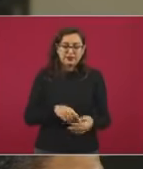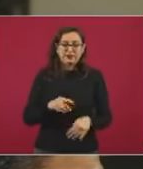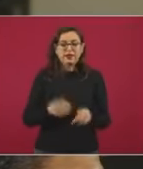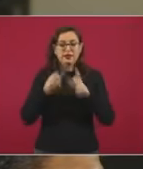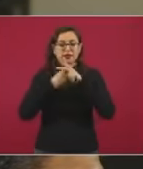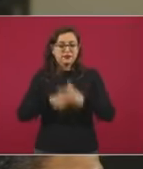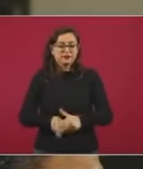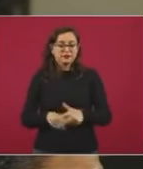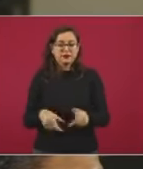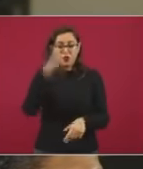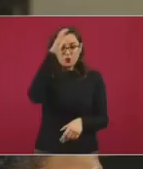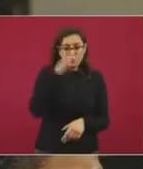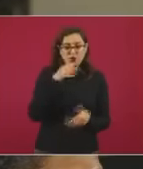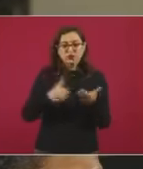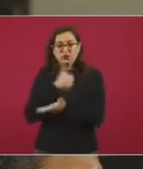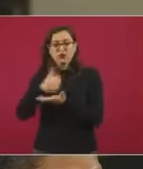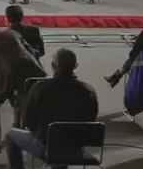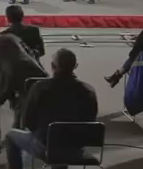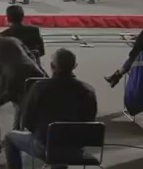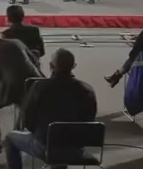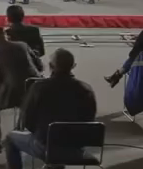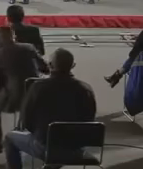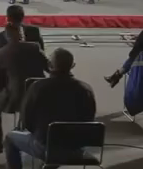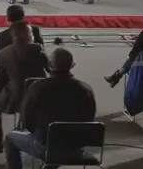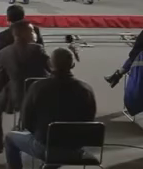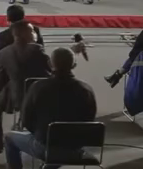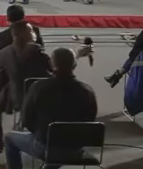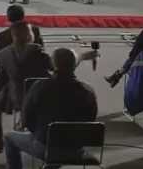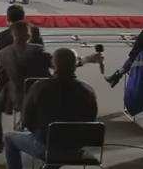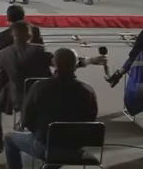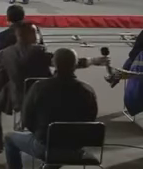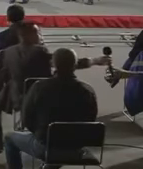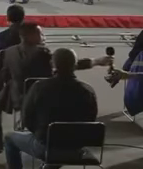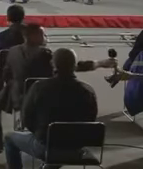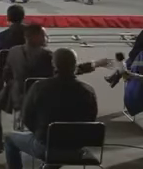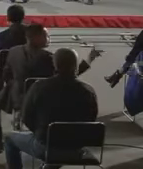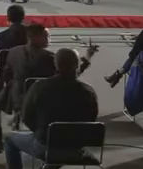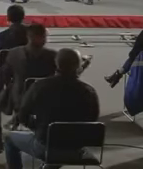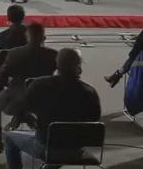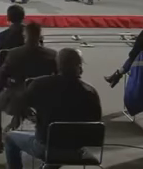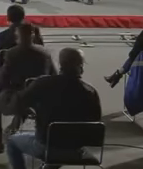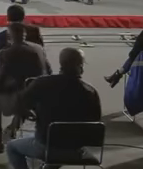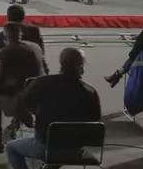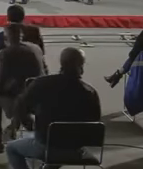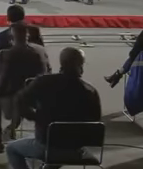vacunación, tanto en Coahuila como en Ciudad de México? A ver.